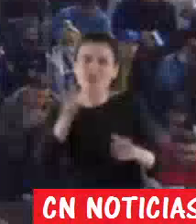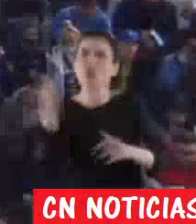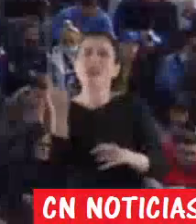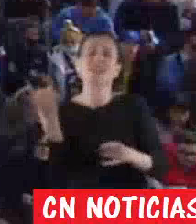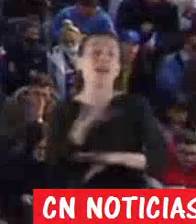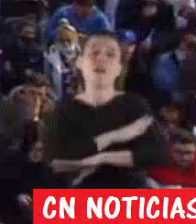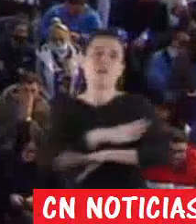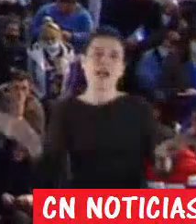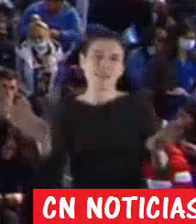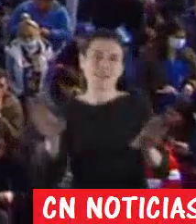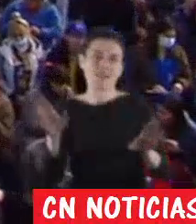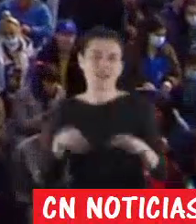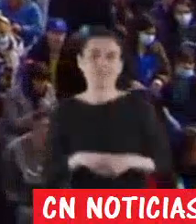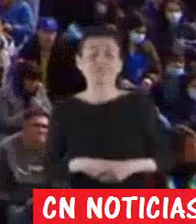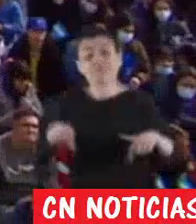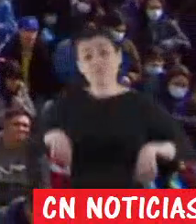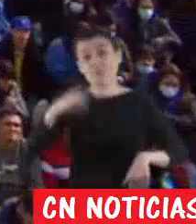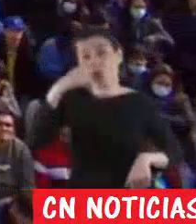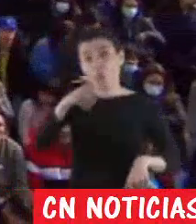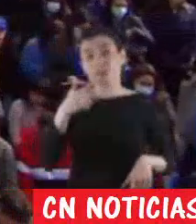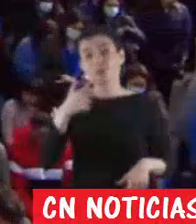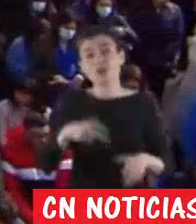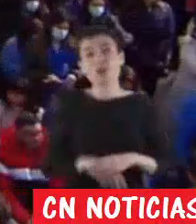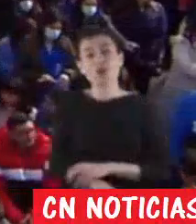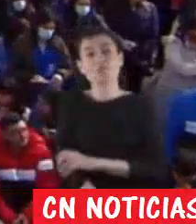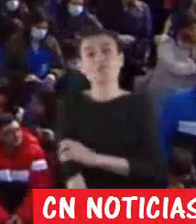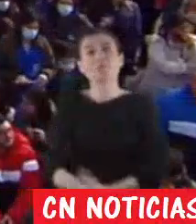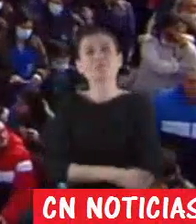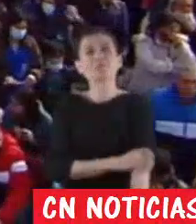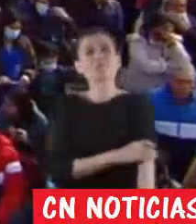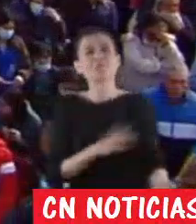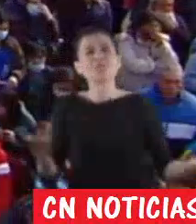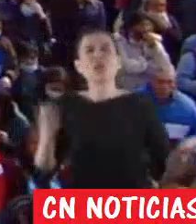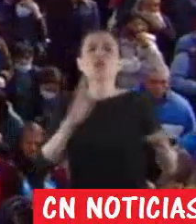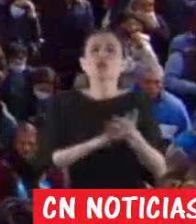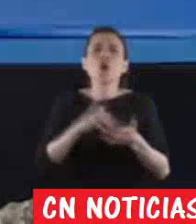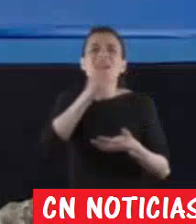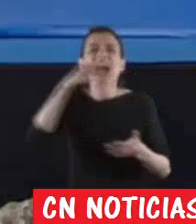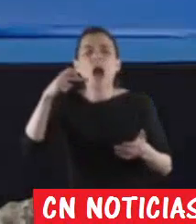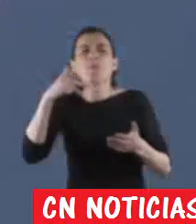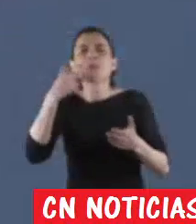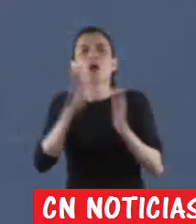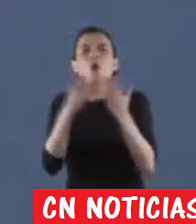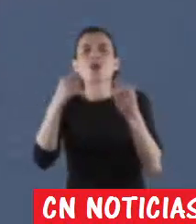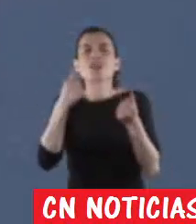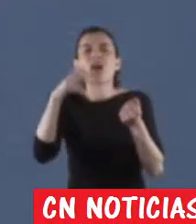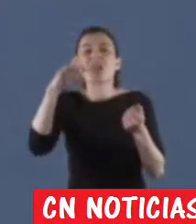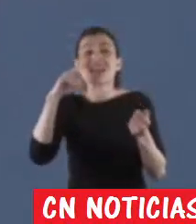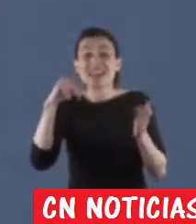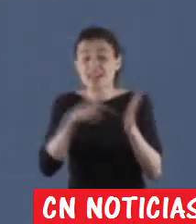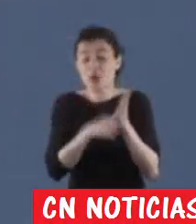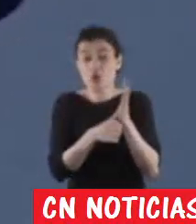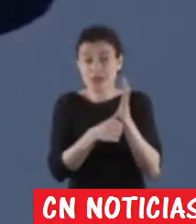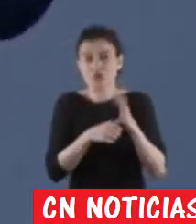por eso, y para terminar, quiero decir, hablando de cuenta DNI, me traje el cartelito porque hay que hacerle propaganda, así